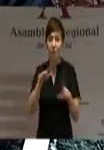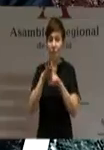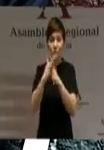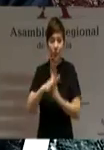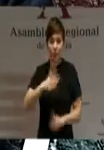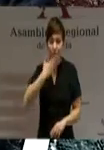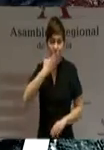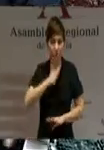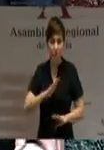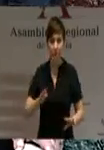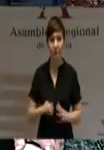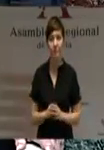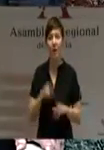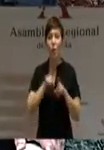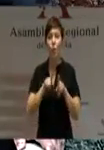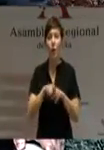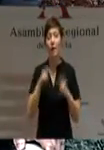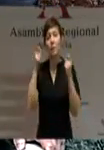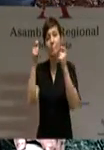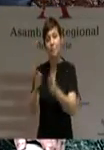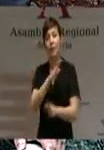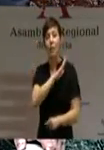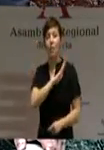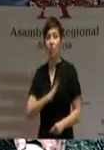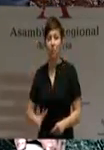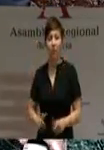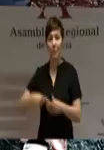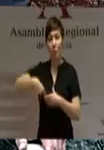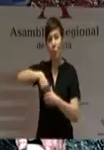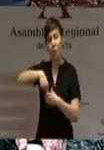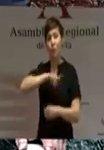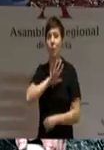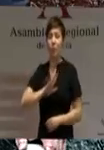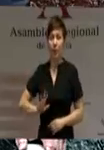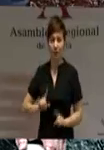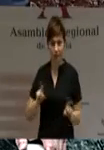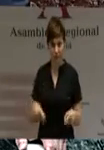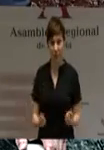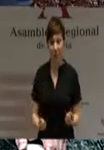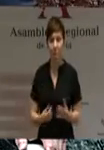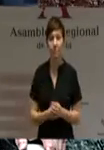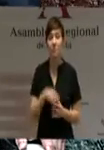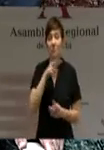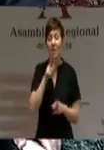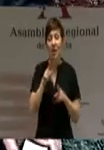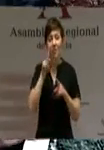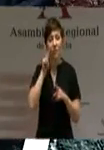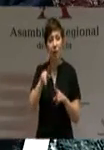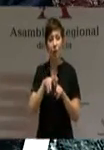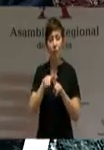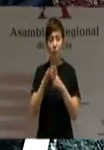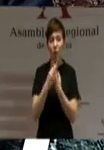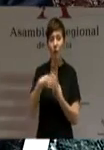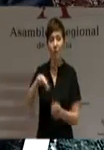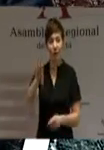de la provisionalidad y el de la interinidad. Nos encontramos, por tanto, ante la torpe y precipitada entrega